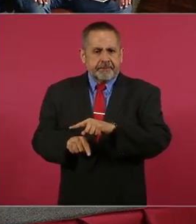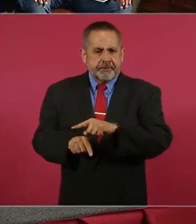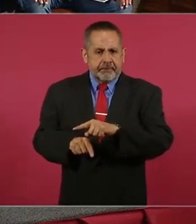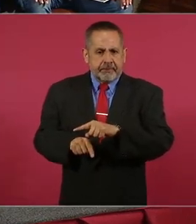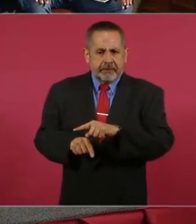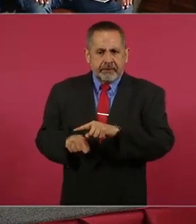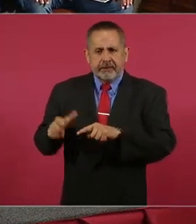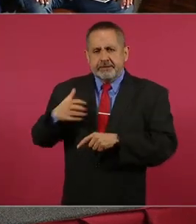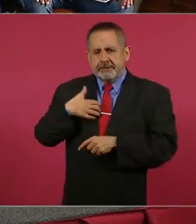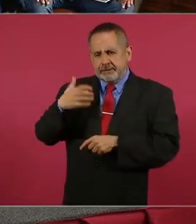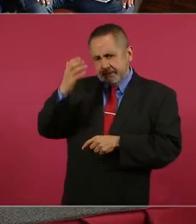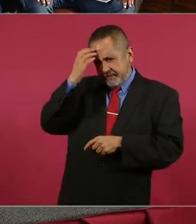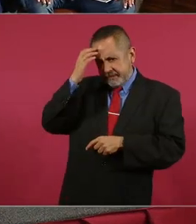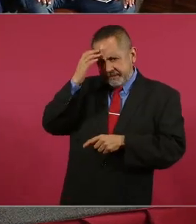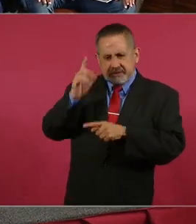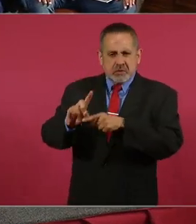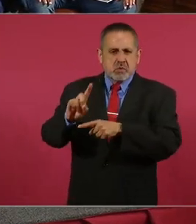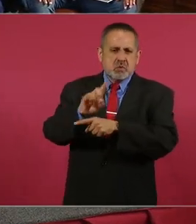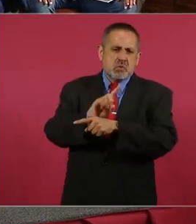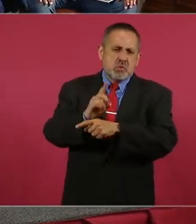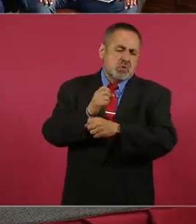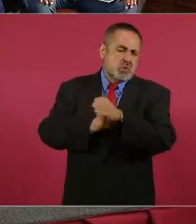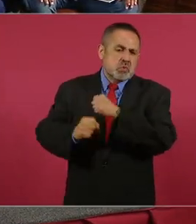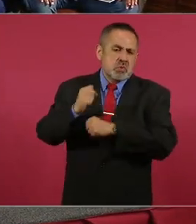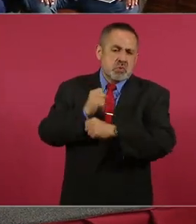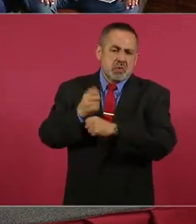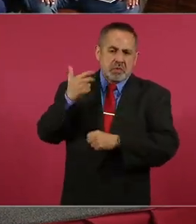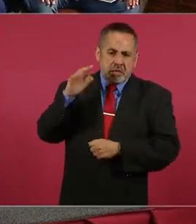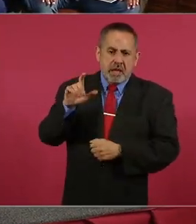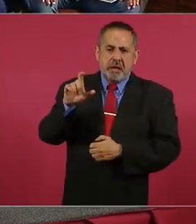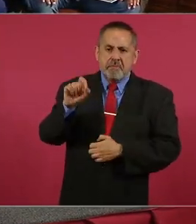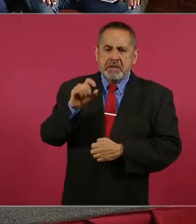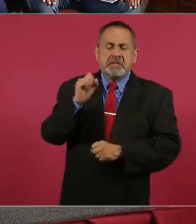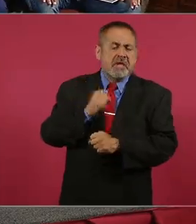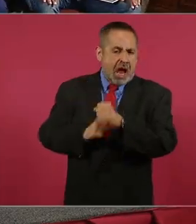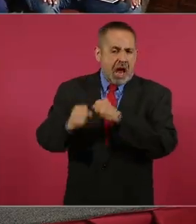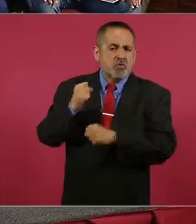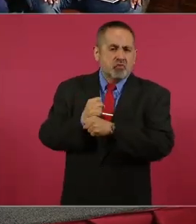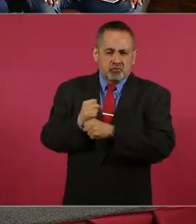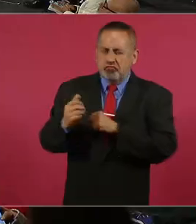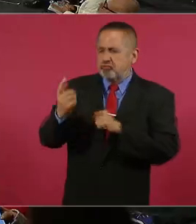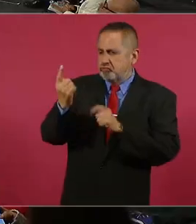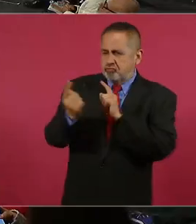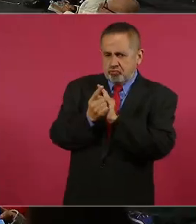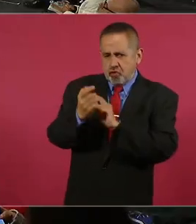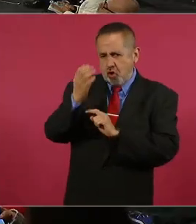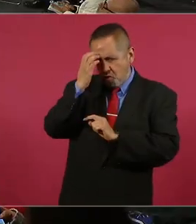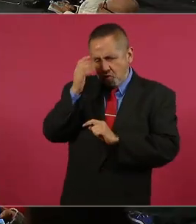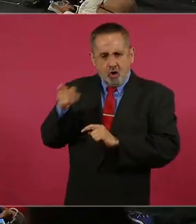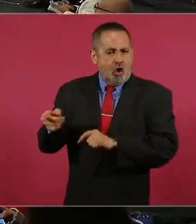nos conocemos desde hace más de 20 años, es un hombre